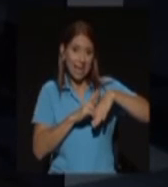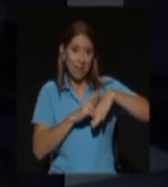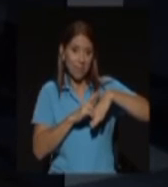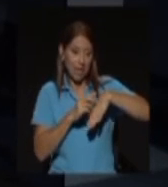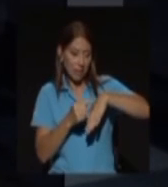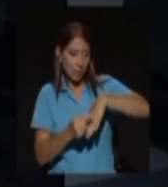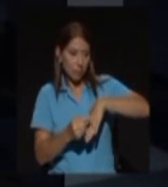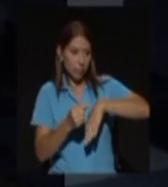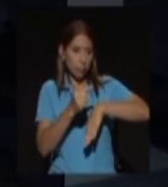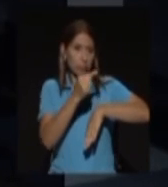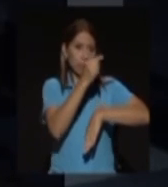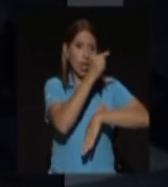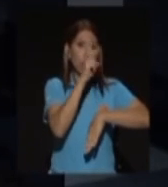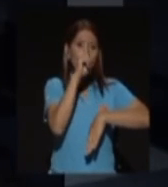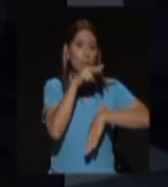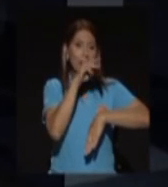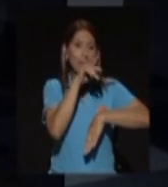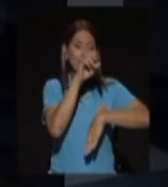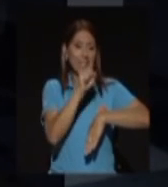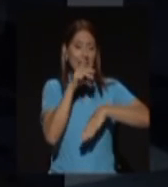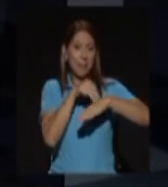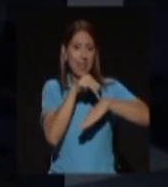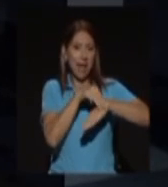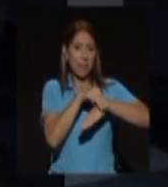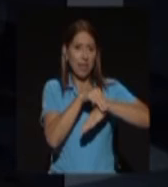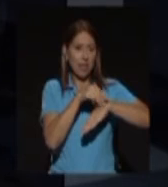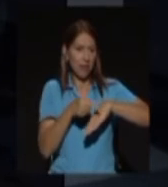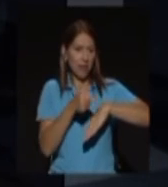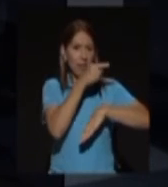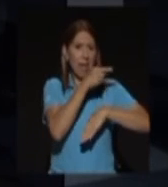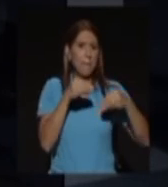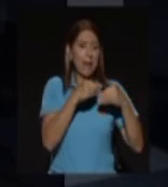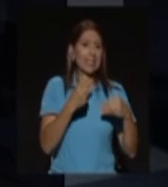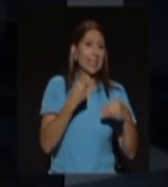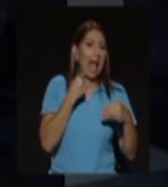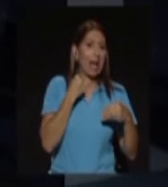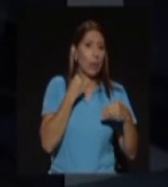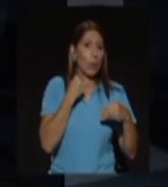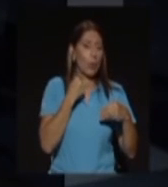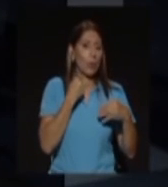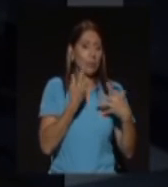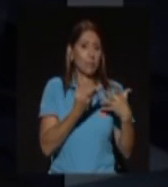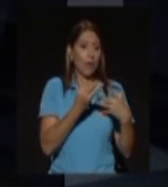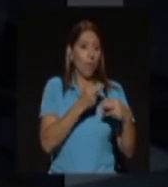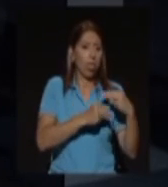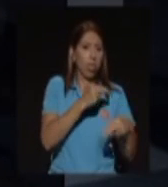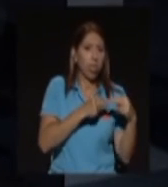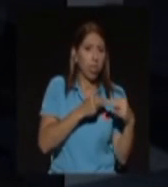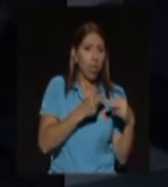Florida, es más caro exportar que desde China, pues de poco nos sirve la